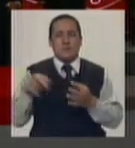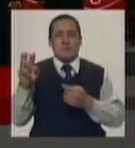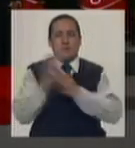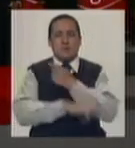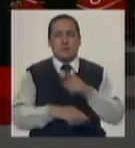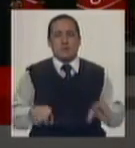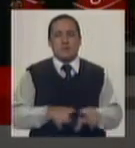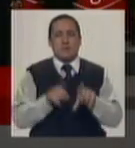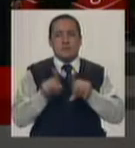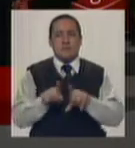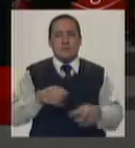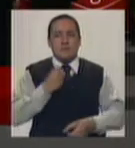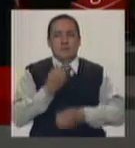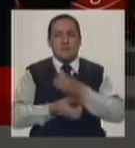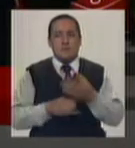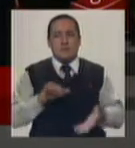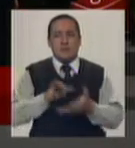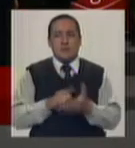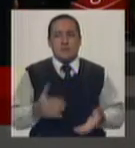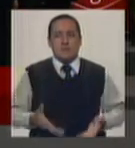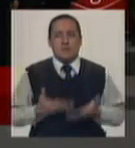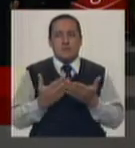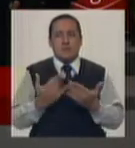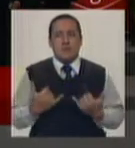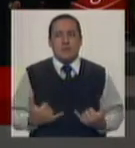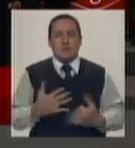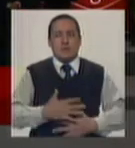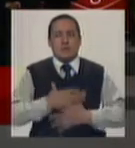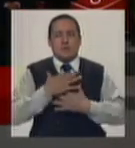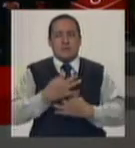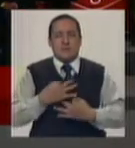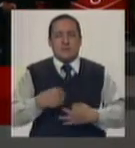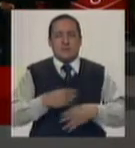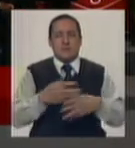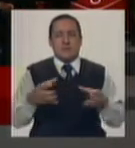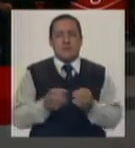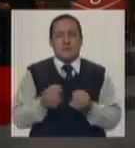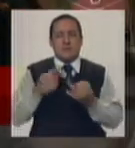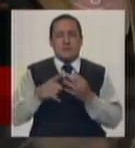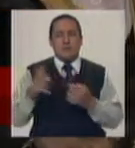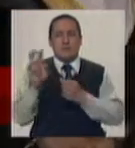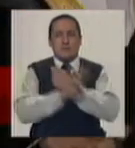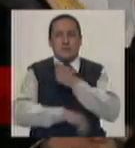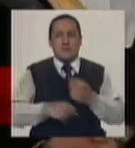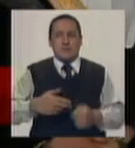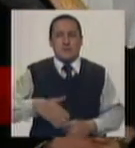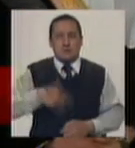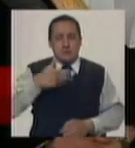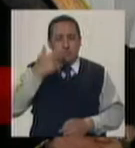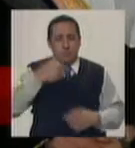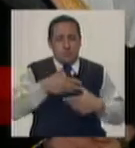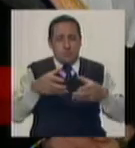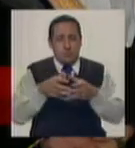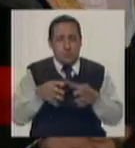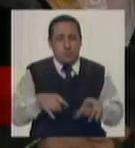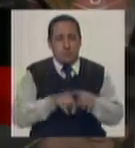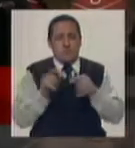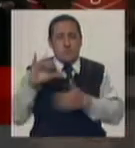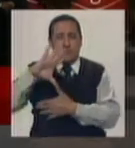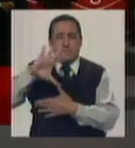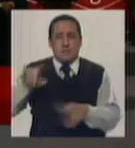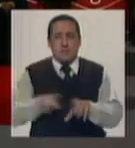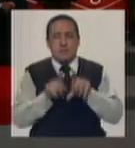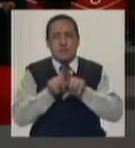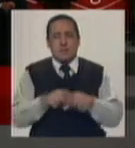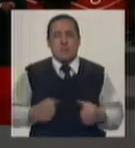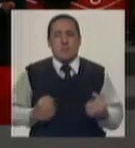árabes. Una declaración que va a reflejar el interés de los países sudamericanos y las naciones árabes en reforzar una